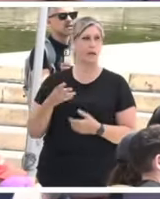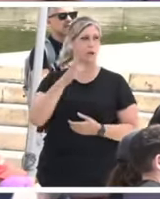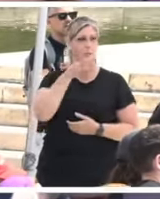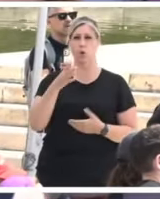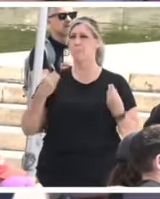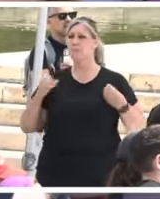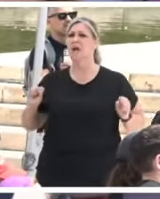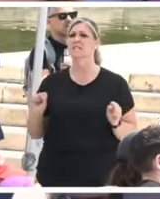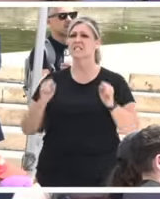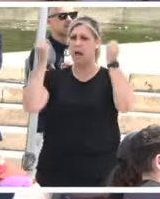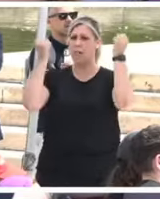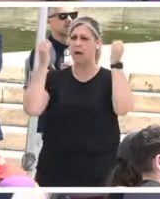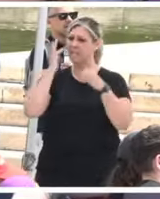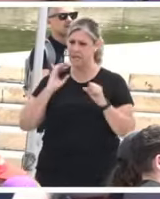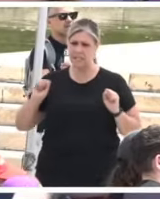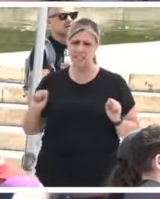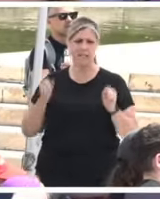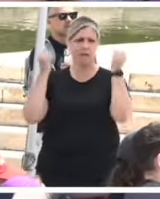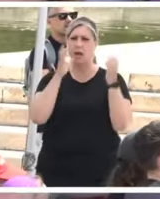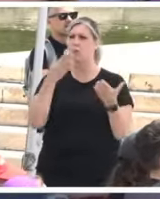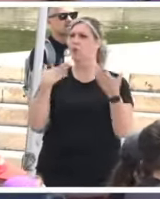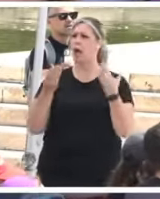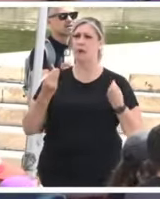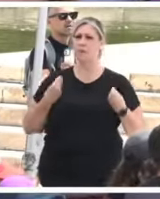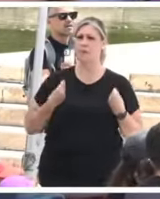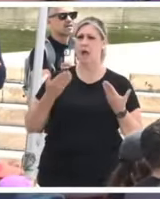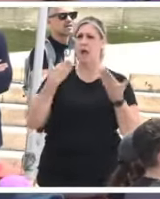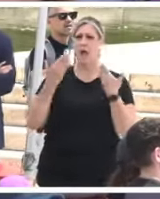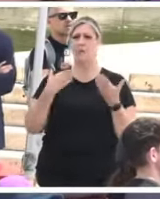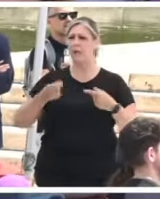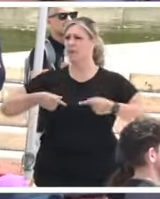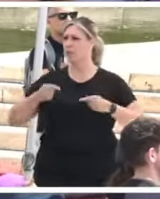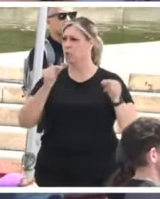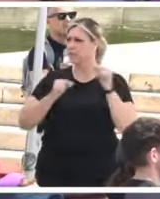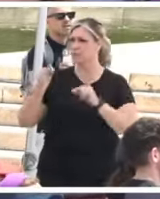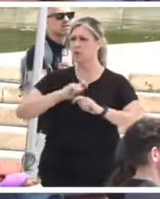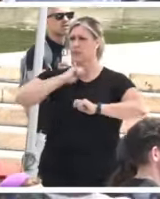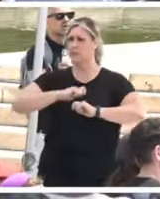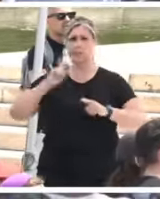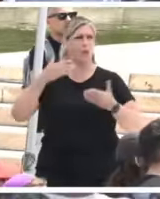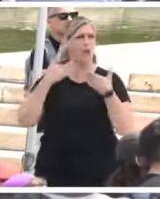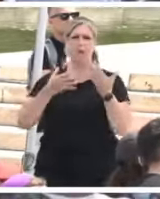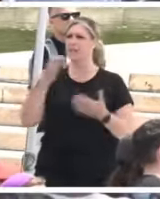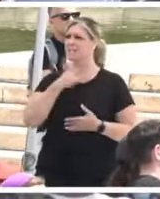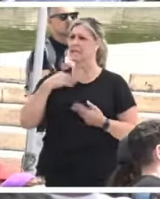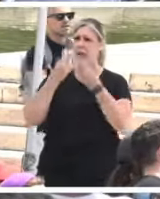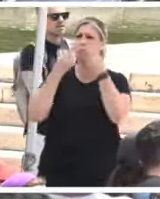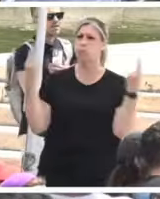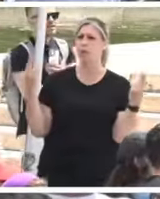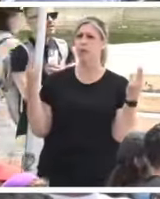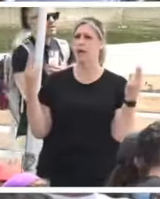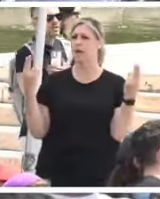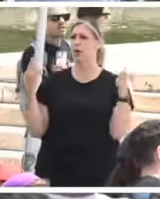salva vidas literalmente. Estamos hablando de la vida, estamos hablando de disputa civilizatoria, estamos hablando de que la sanidad pública no puede